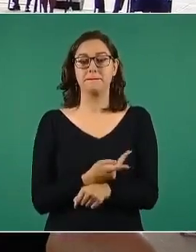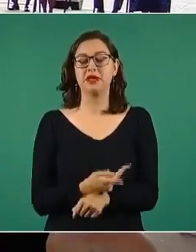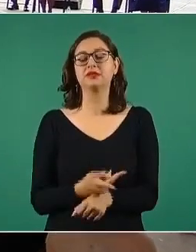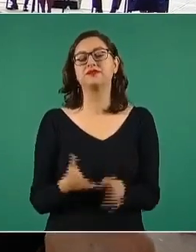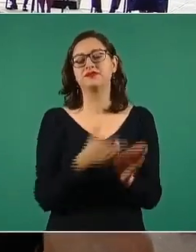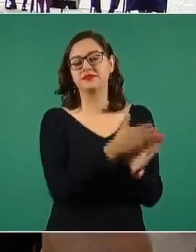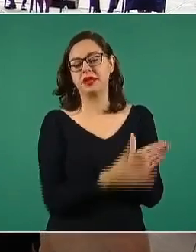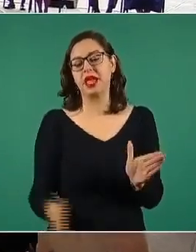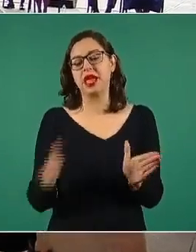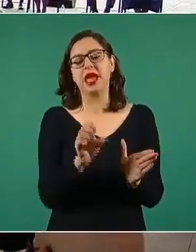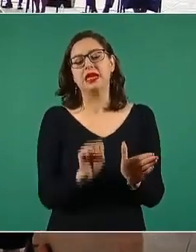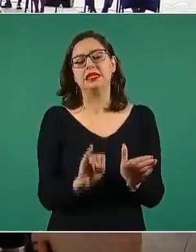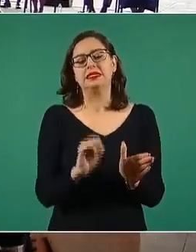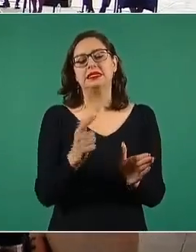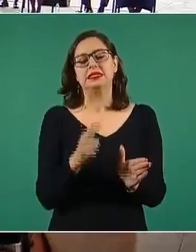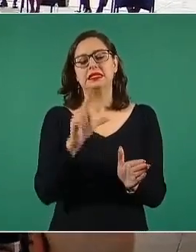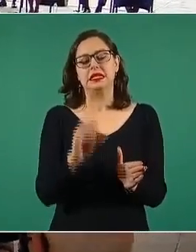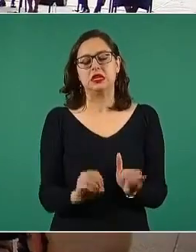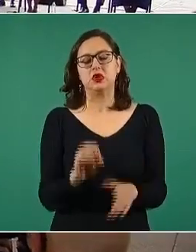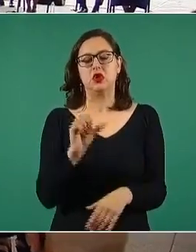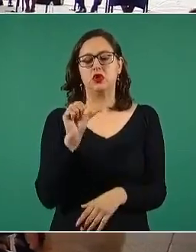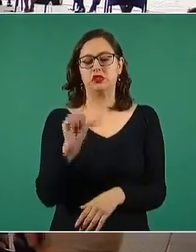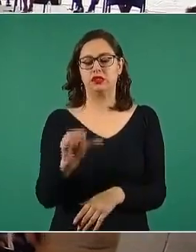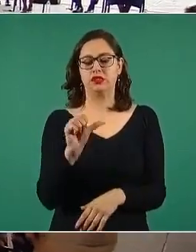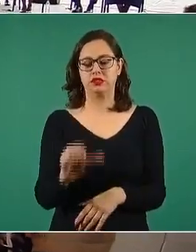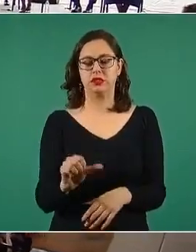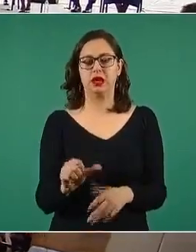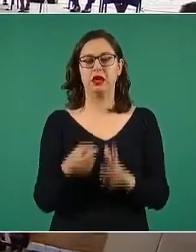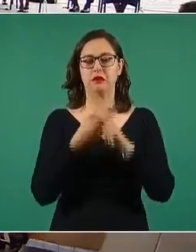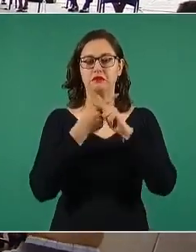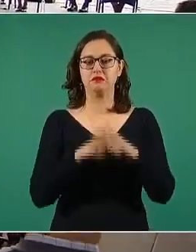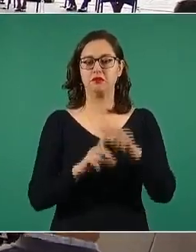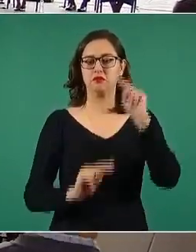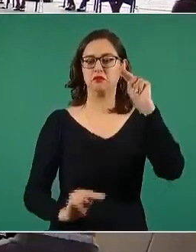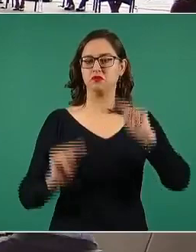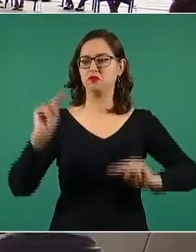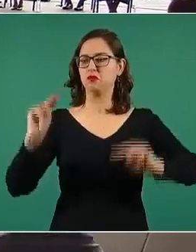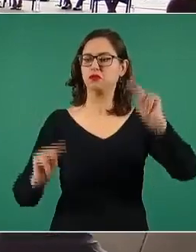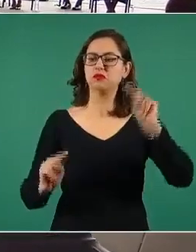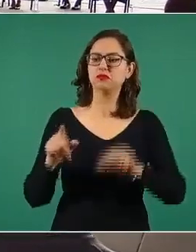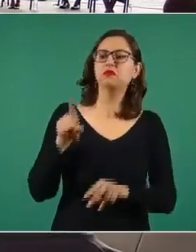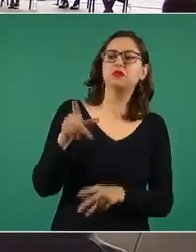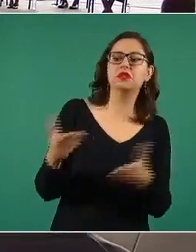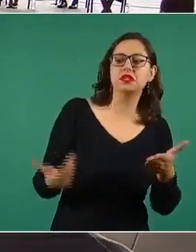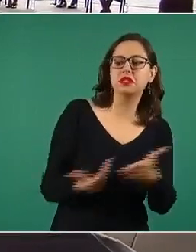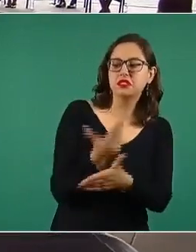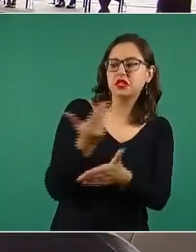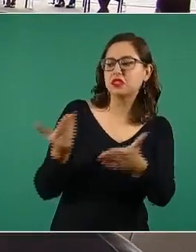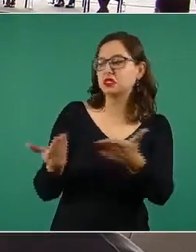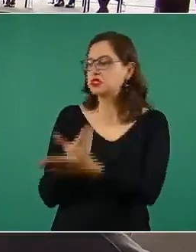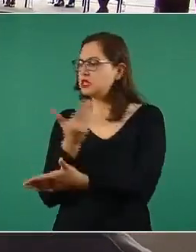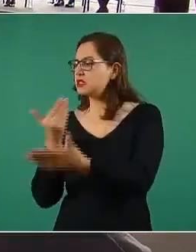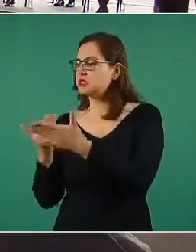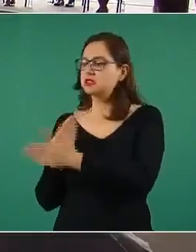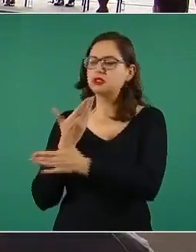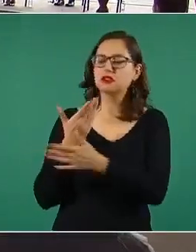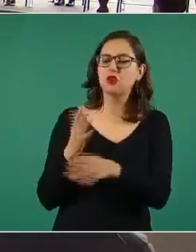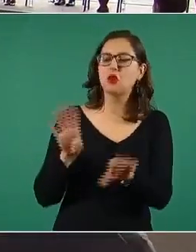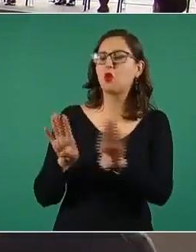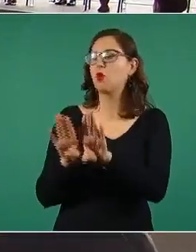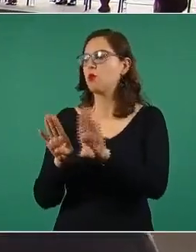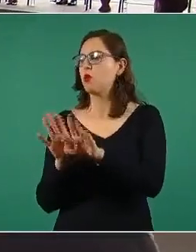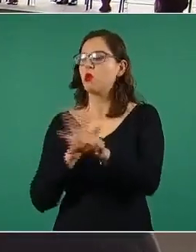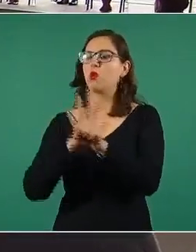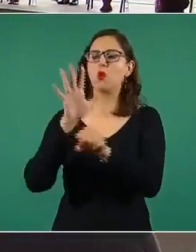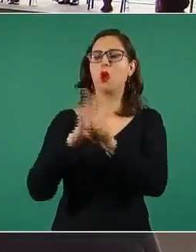XVI establecieron una jerarquía social con base en el origen étnico de las personas. Es fundamental